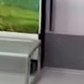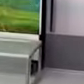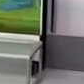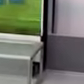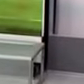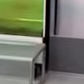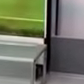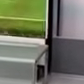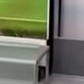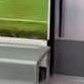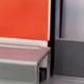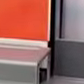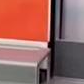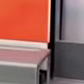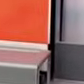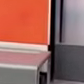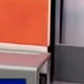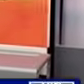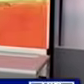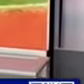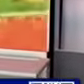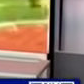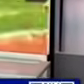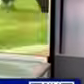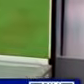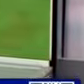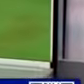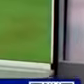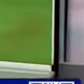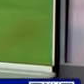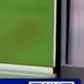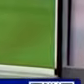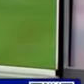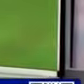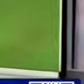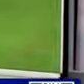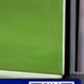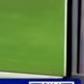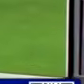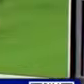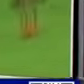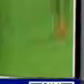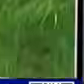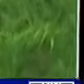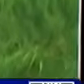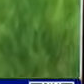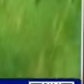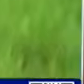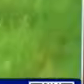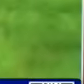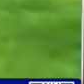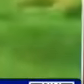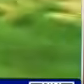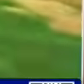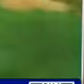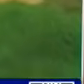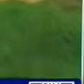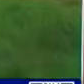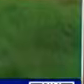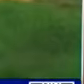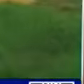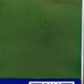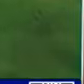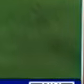Y en los deportes estaremos hablando del fútbol profesional, porque este viernes arranca la primera fecha del torneo